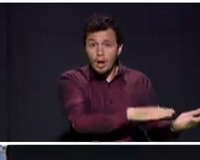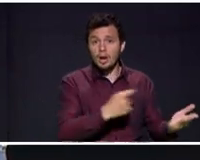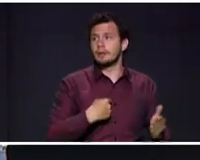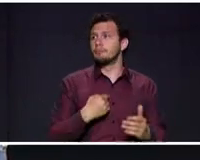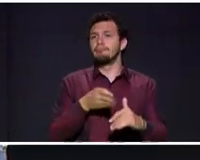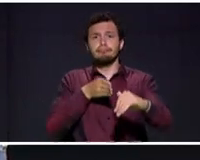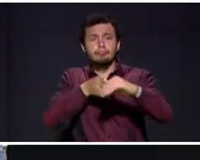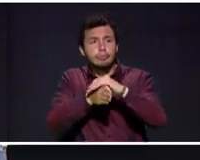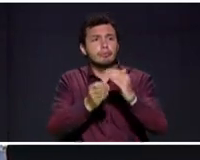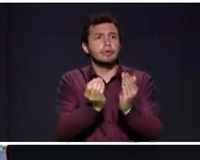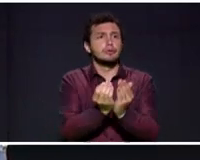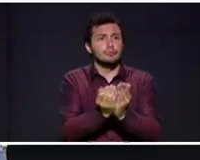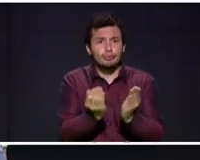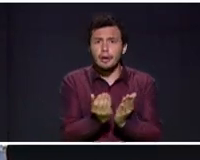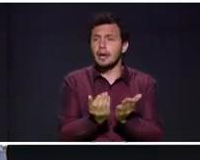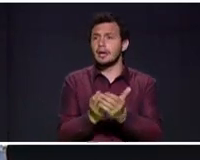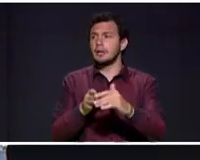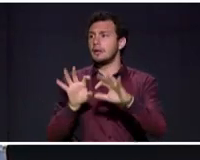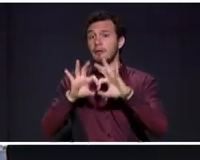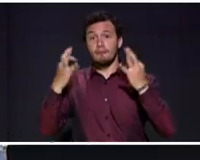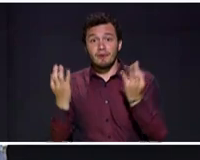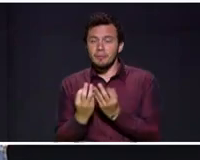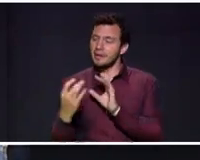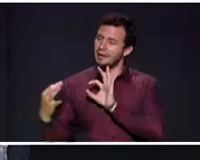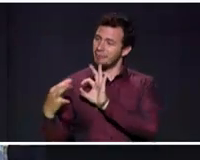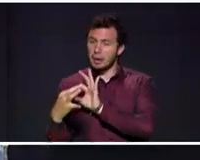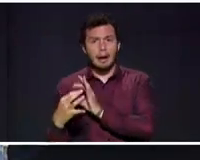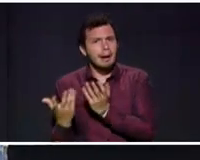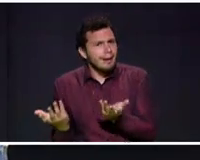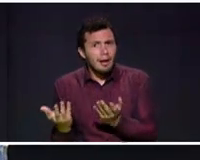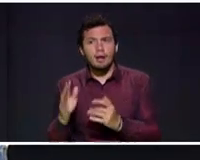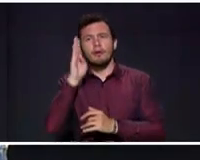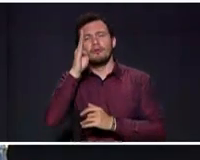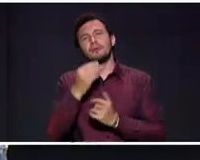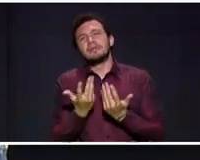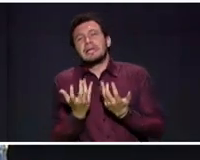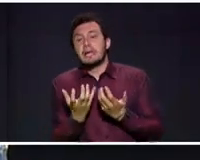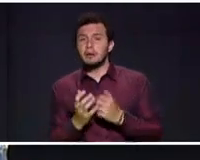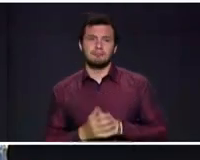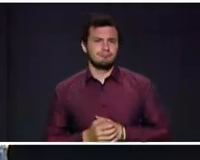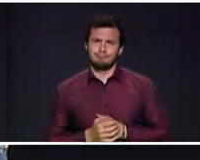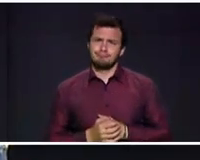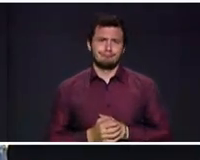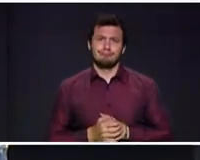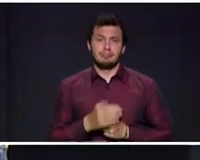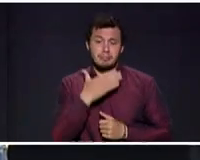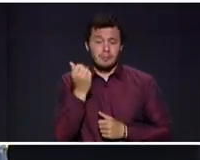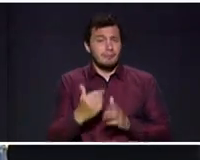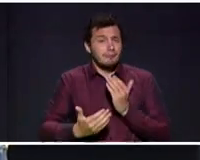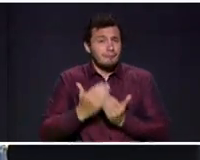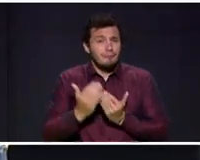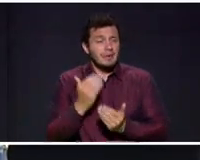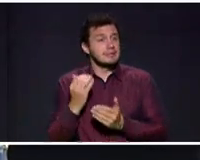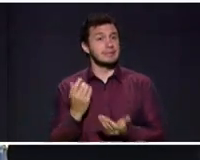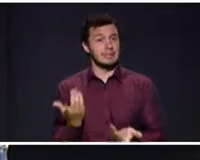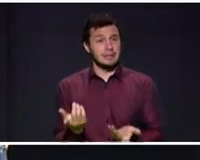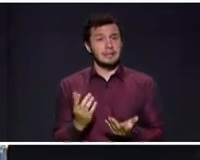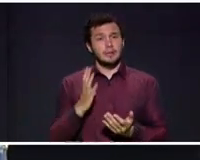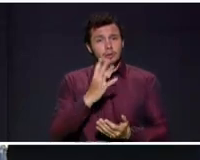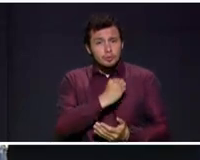una familia porque no tiene la posibilidad de conectarse con un buen futuro es muy difícil que tengamos seguridad por eso la seguridad nuestra será con